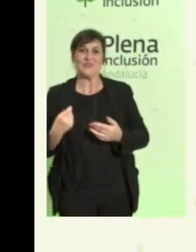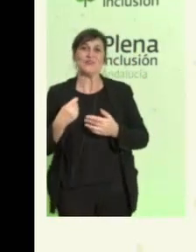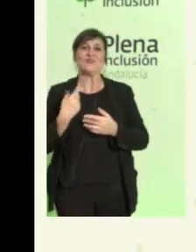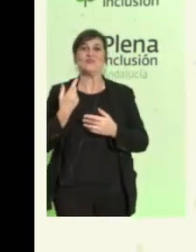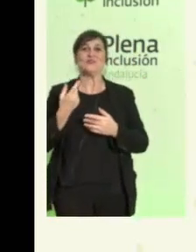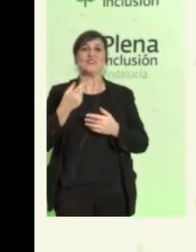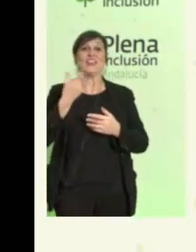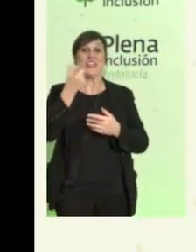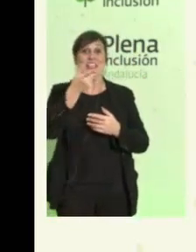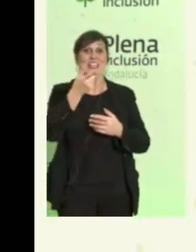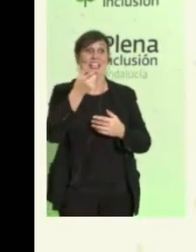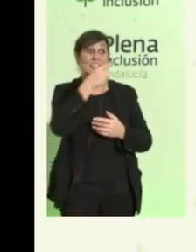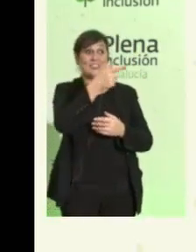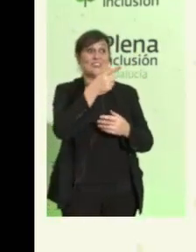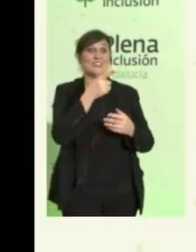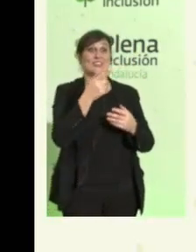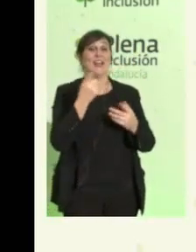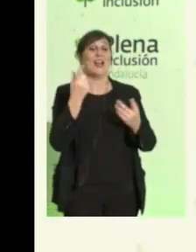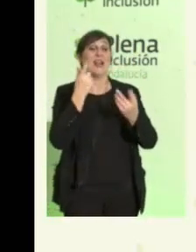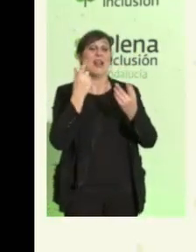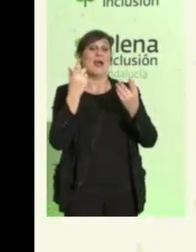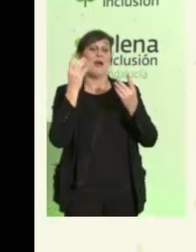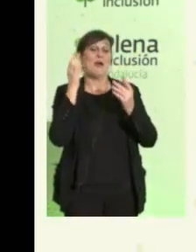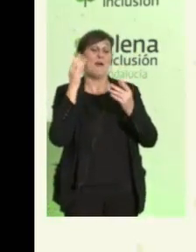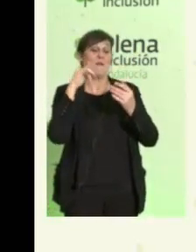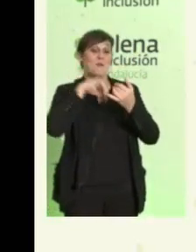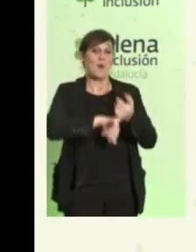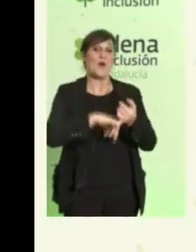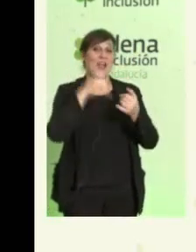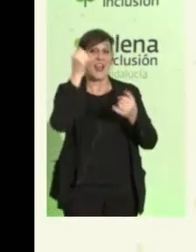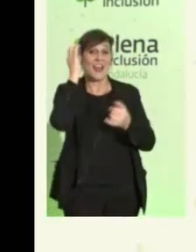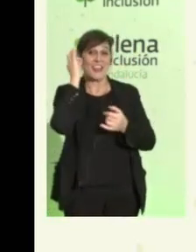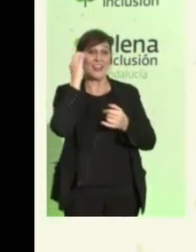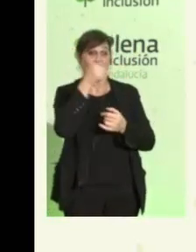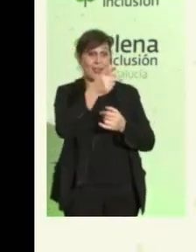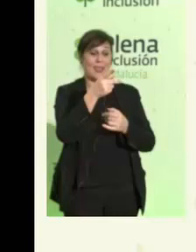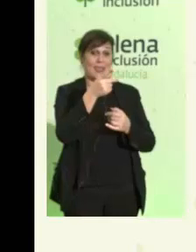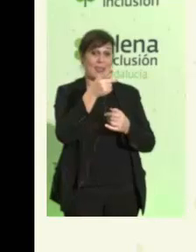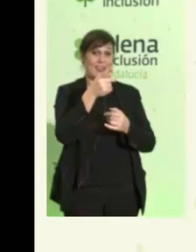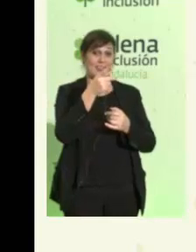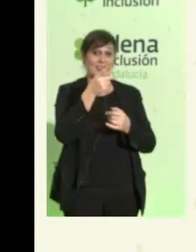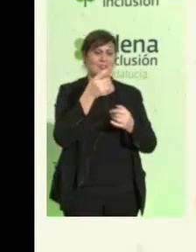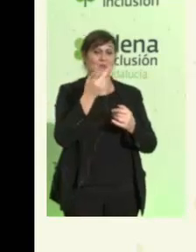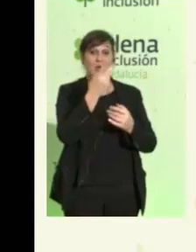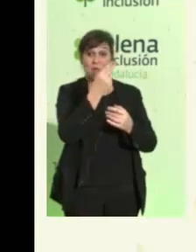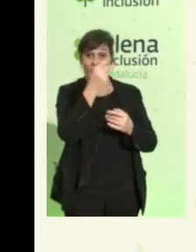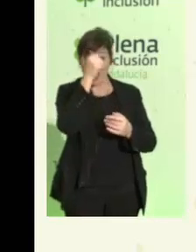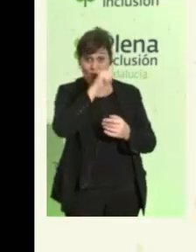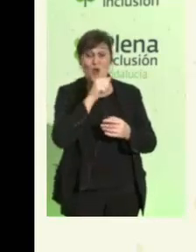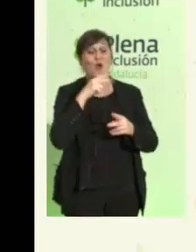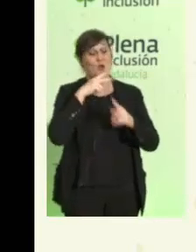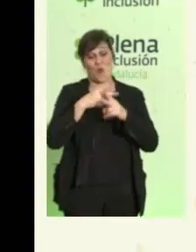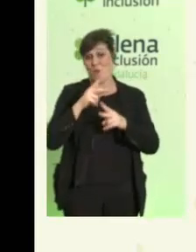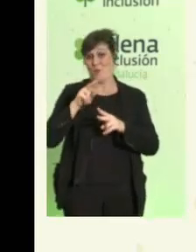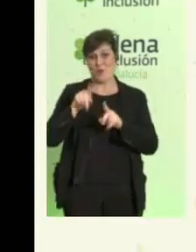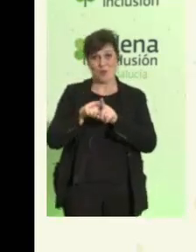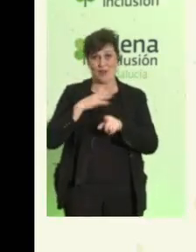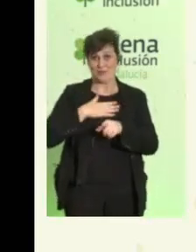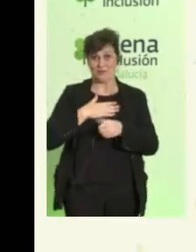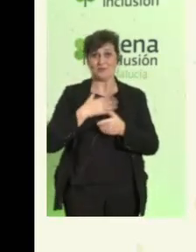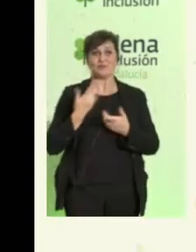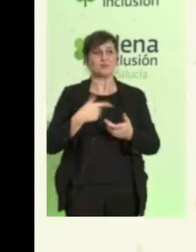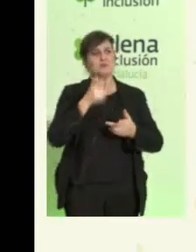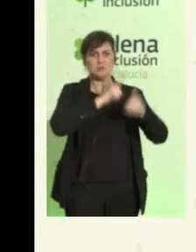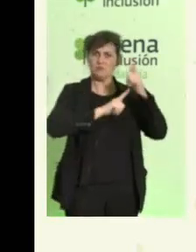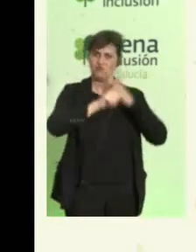y la mujer de su hermano se llama Patty, que igual que yo, así que los encuentros. Entonces Dave y Patty empezaron a viajar a Nueva Jersey para visitar